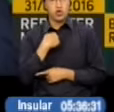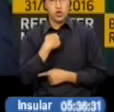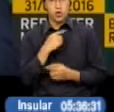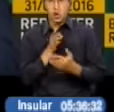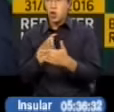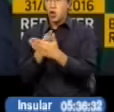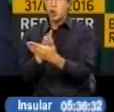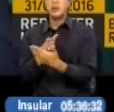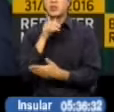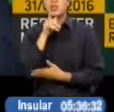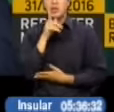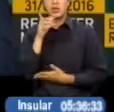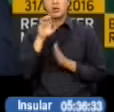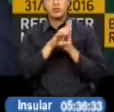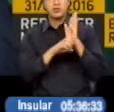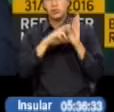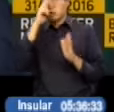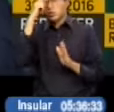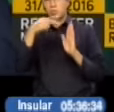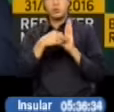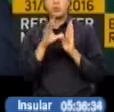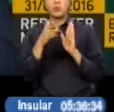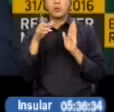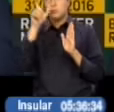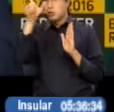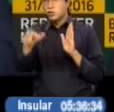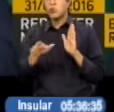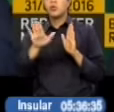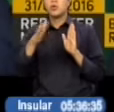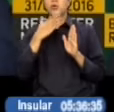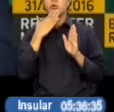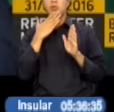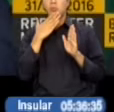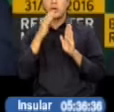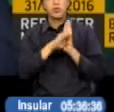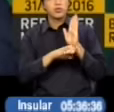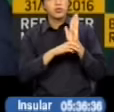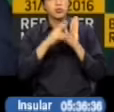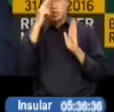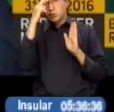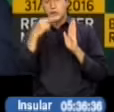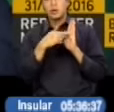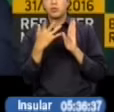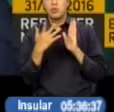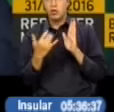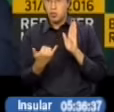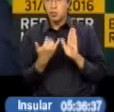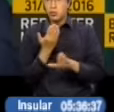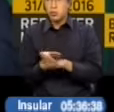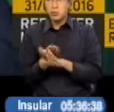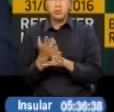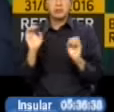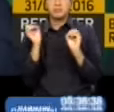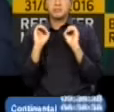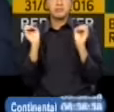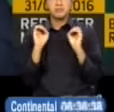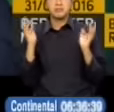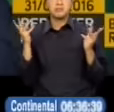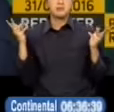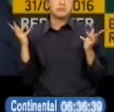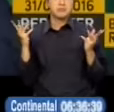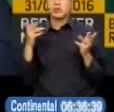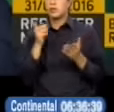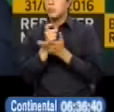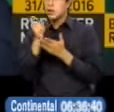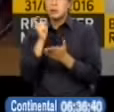golpista es quien está violando la constitución es el que propone a una ruptura constitucional y no estamos proponiendo eso aquí nadie va a